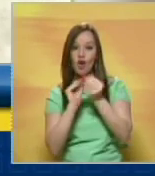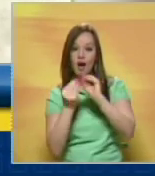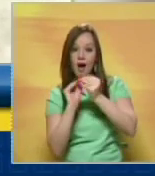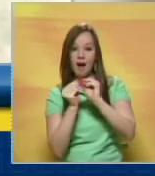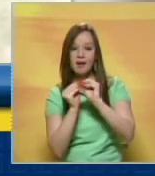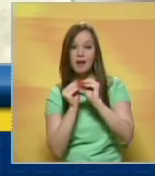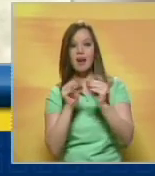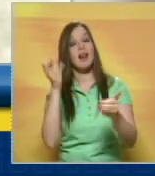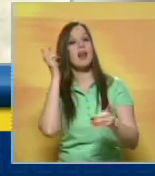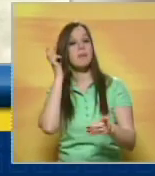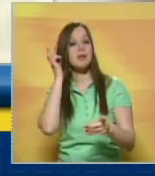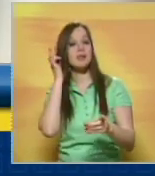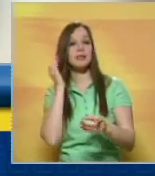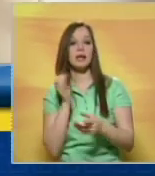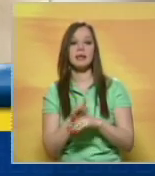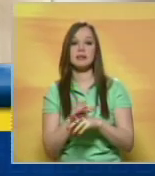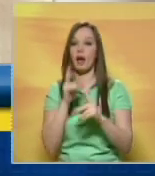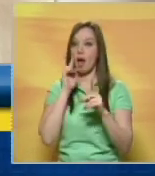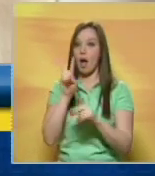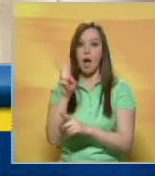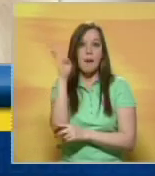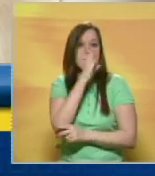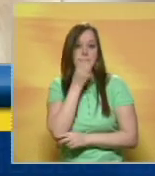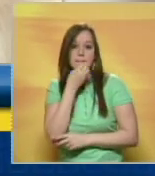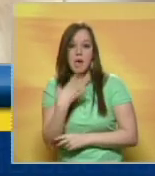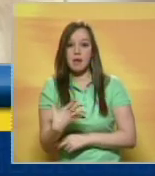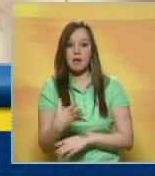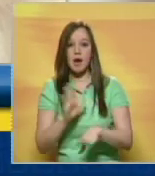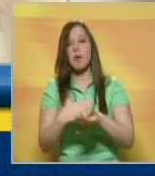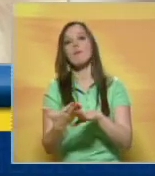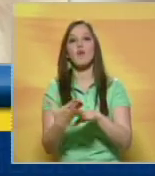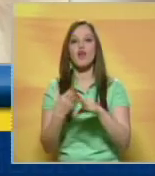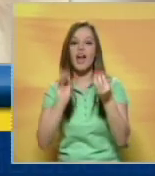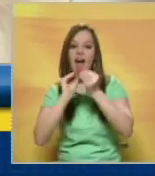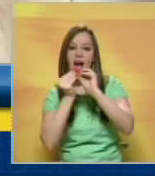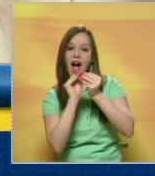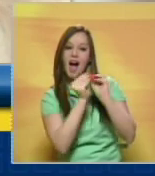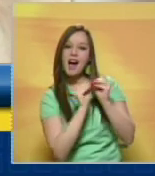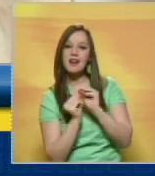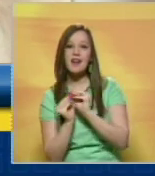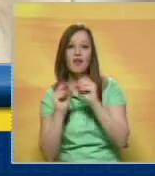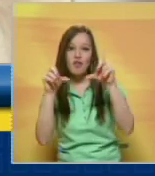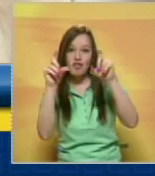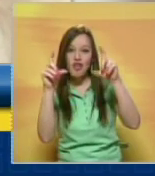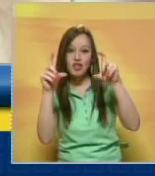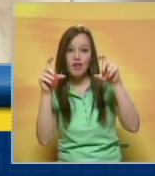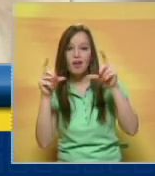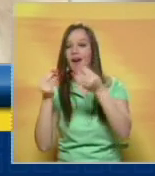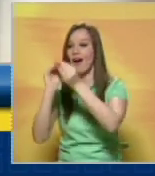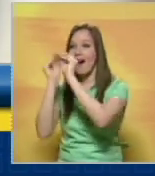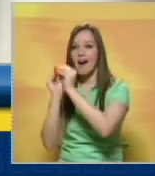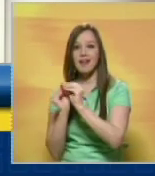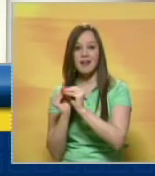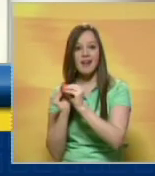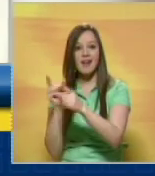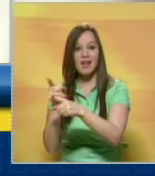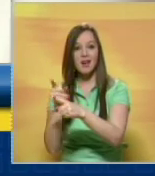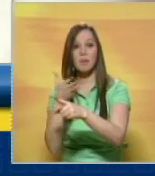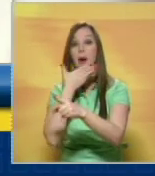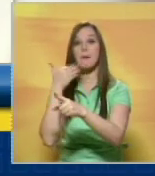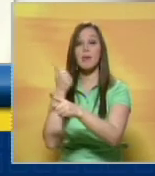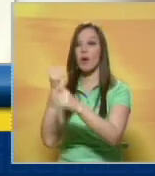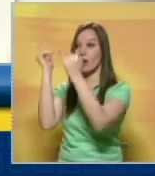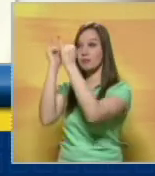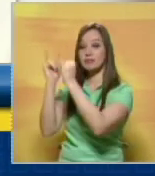princesa del pop aparece casi irreconocible debido a la gran cantidad de retoques que se le hicieron a las fotografías de Britney para mejorar